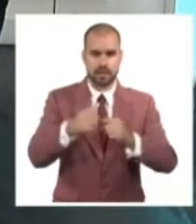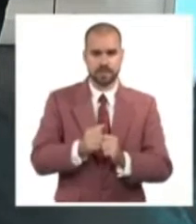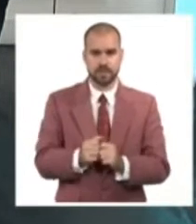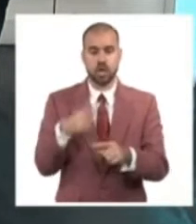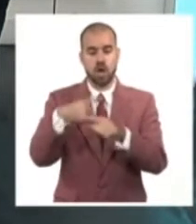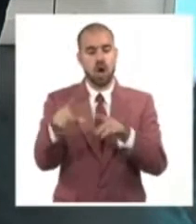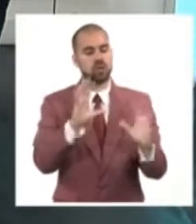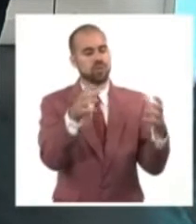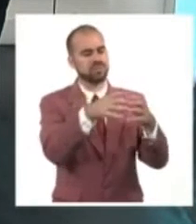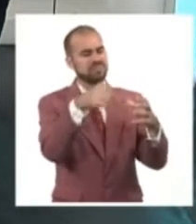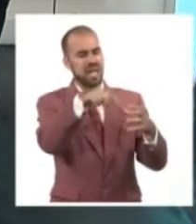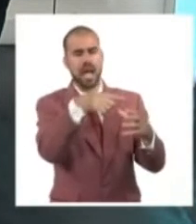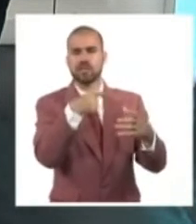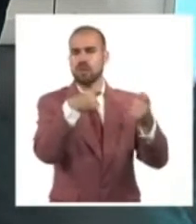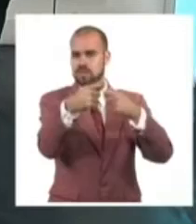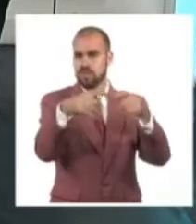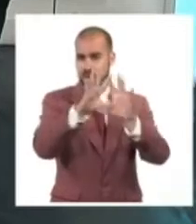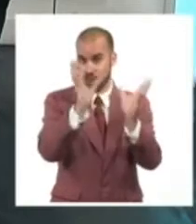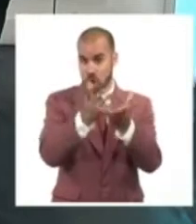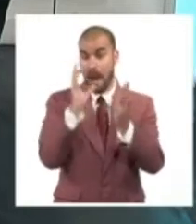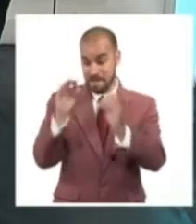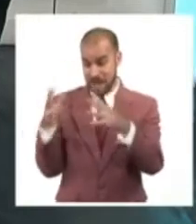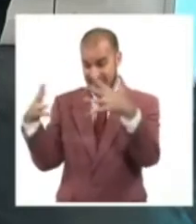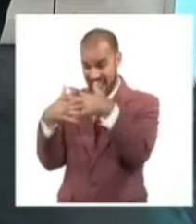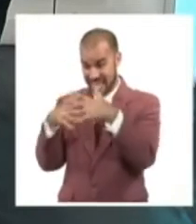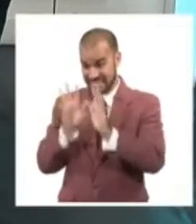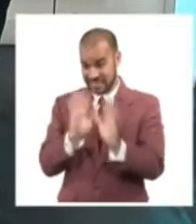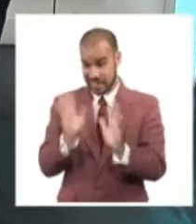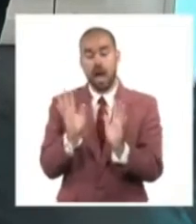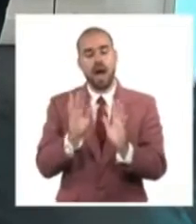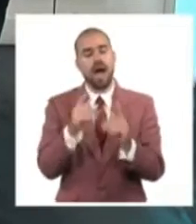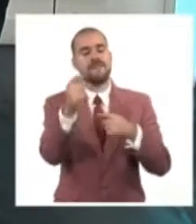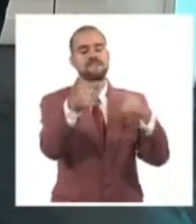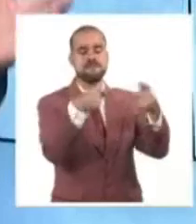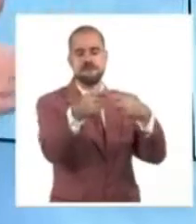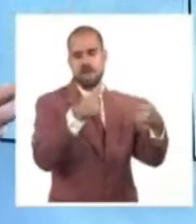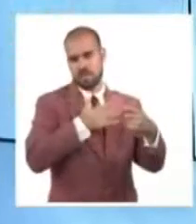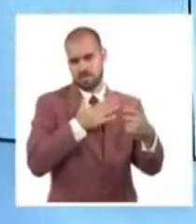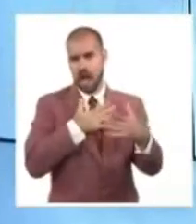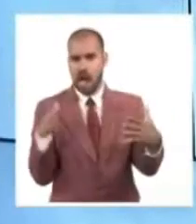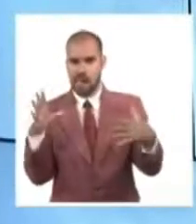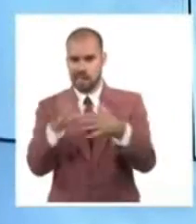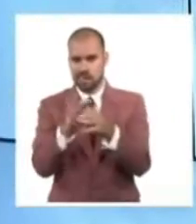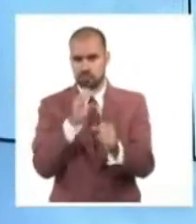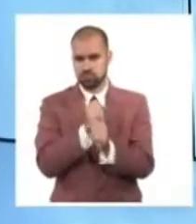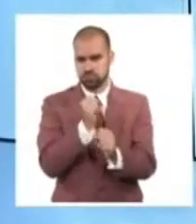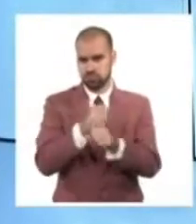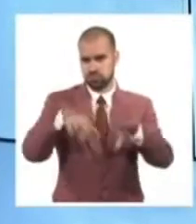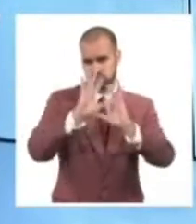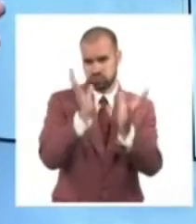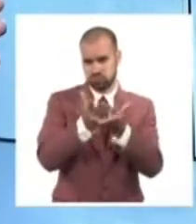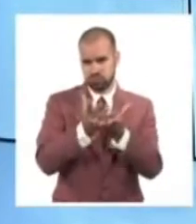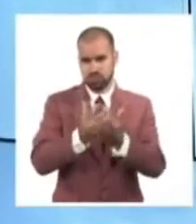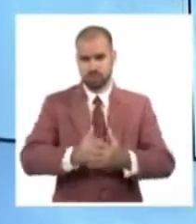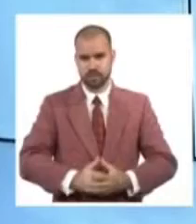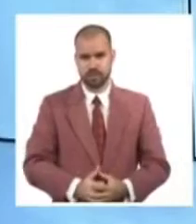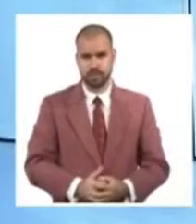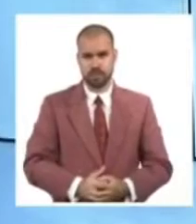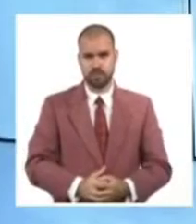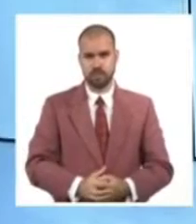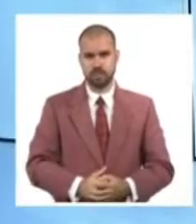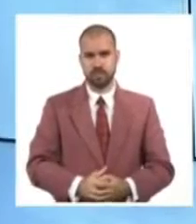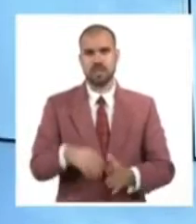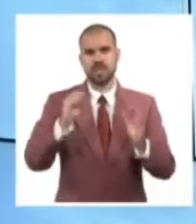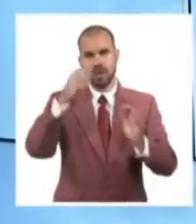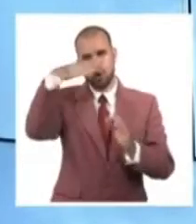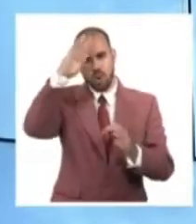Mercantil entrelaza estas mismas relaciones, pero ya con el comercio, con la parte, pudiéramos decir, mercantil, con las sociedades creadas en Cuba, las